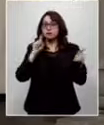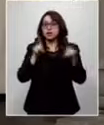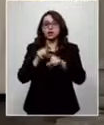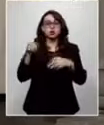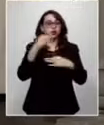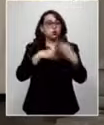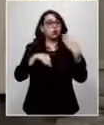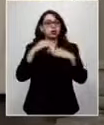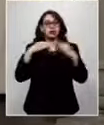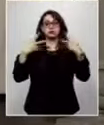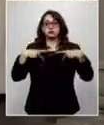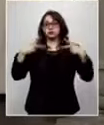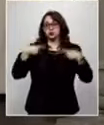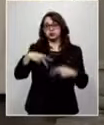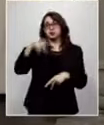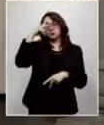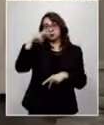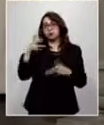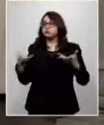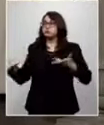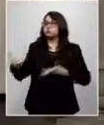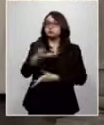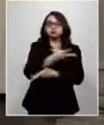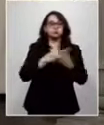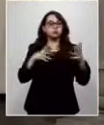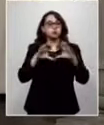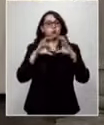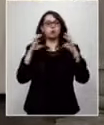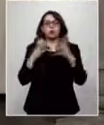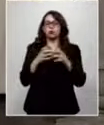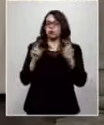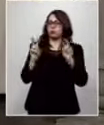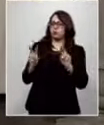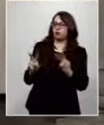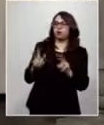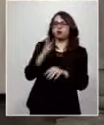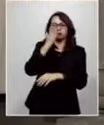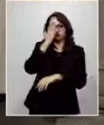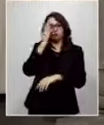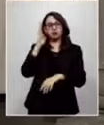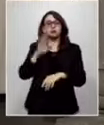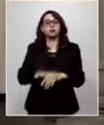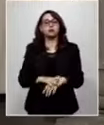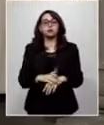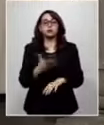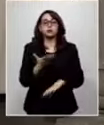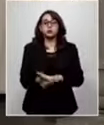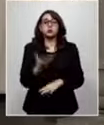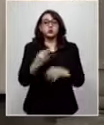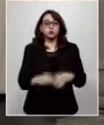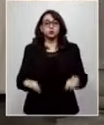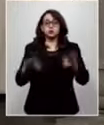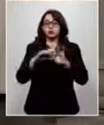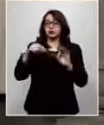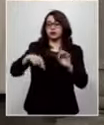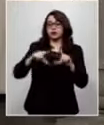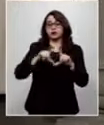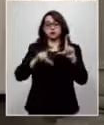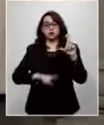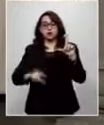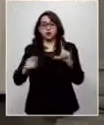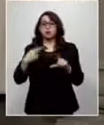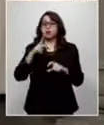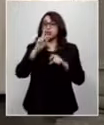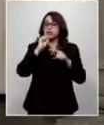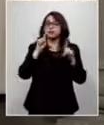estamos convirtiendo ese acervo en memoria del mundo. Es decir, es tan importante que lo tenga México como que lo conozca